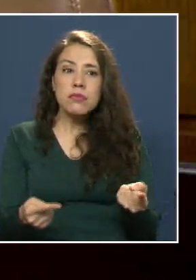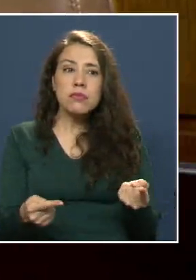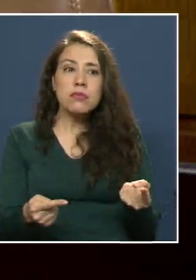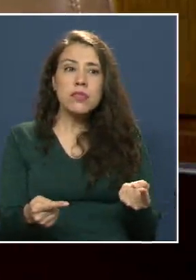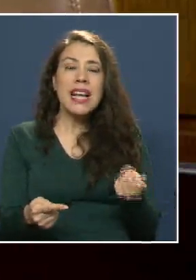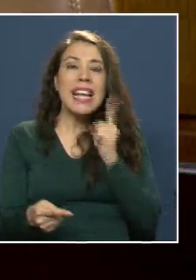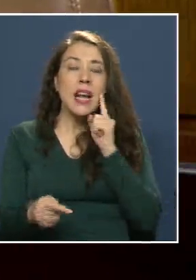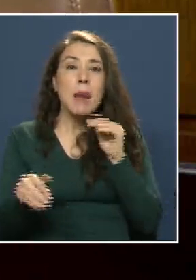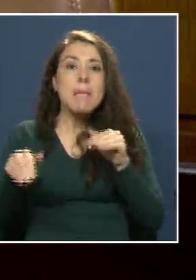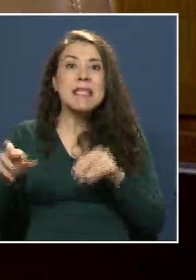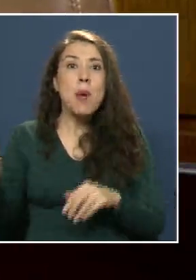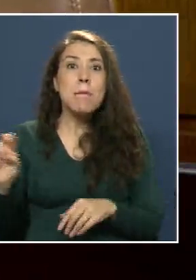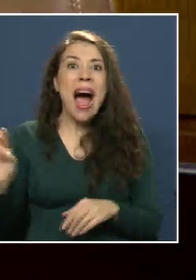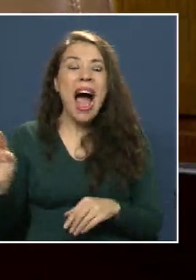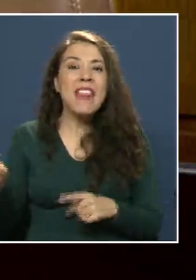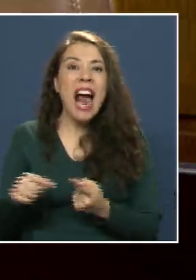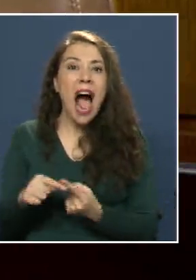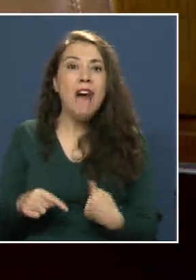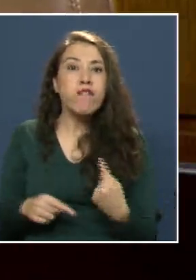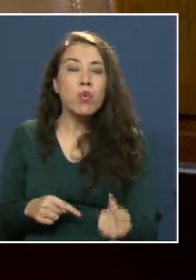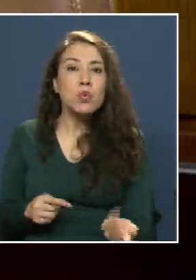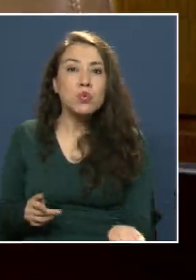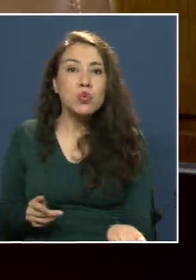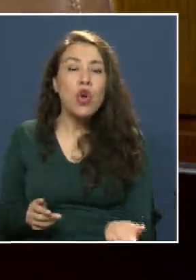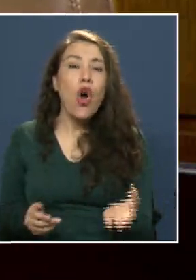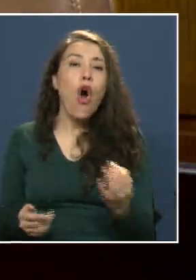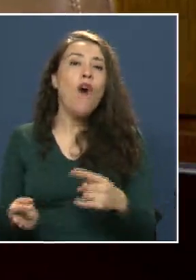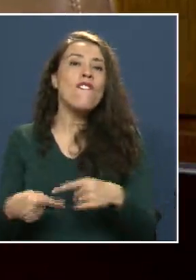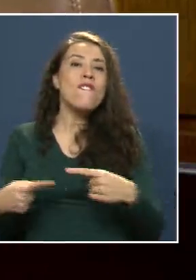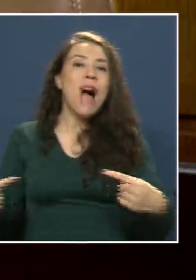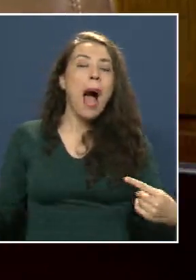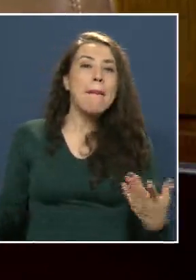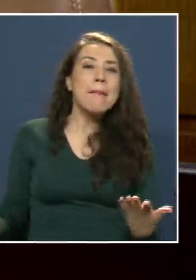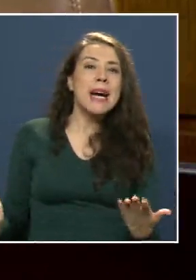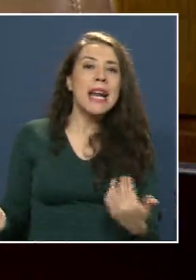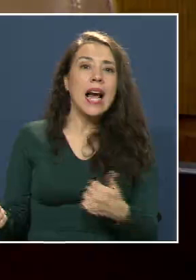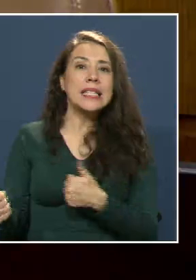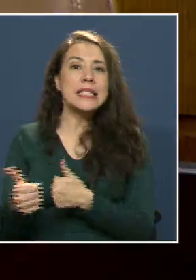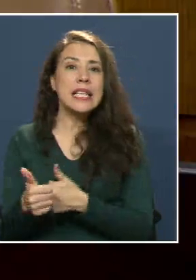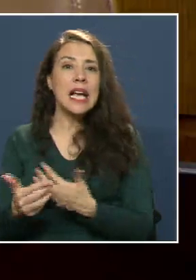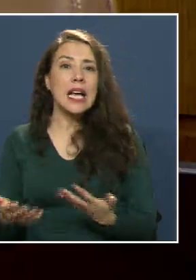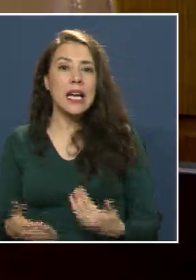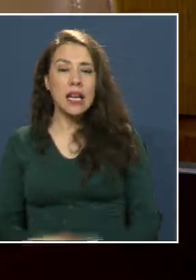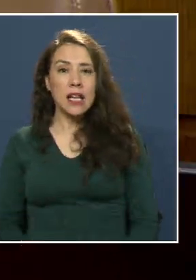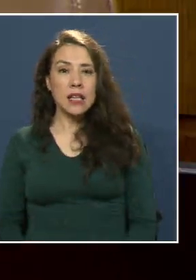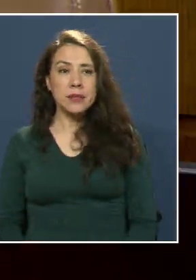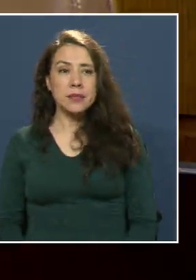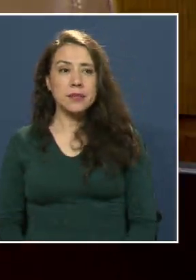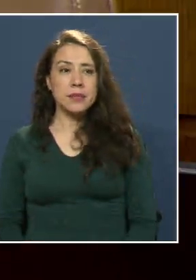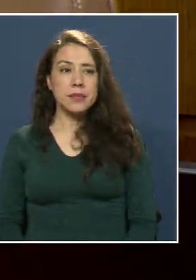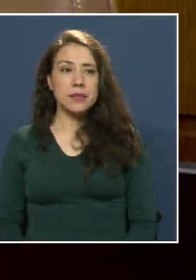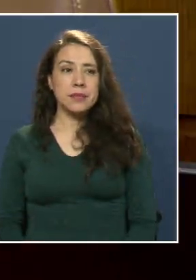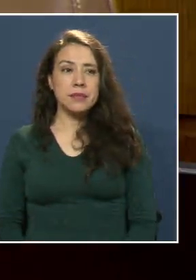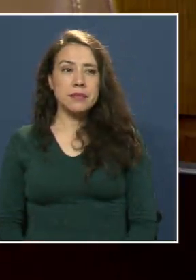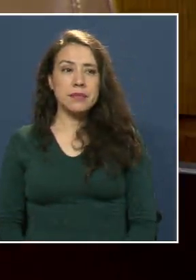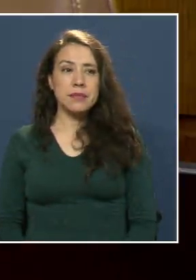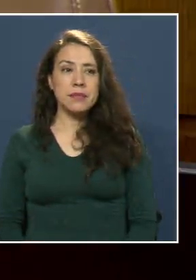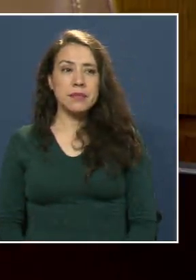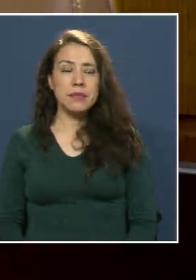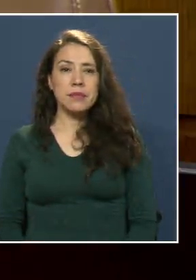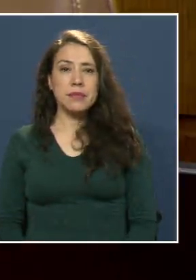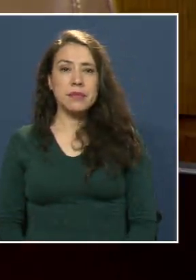por sus propios padres, por familiares cercanos. Y la verdad,